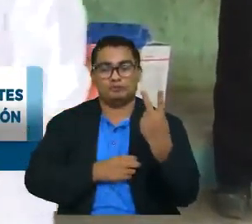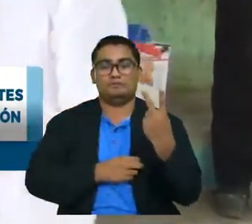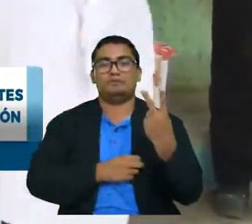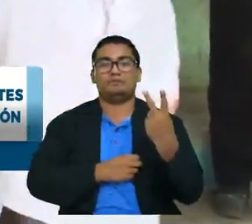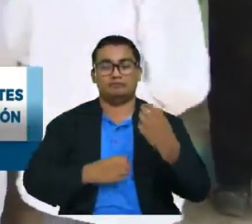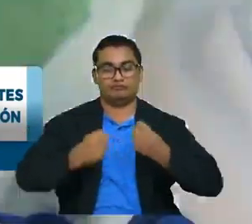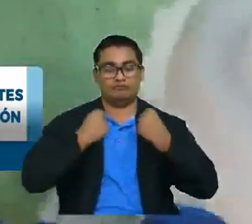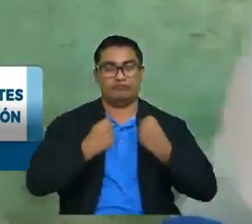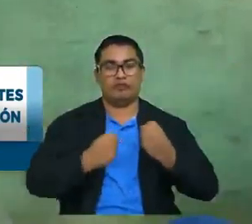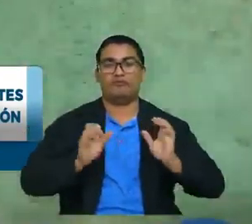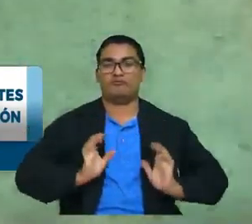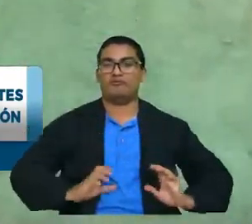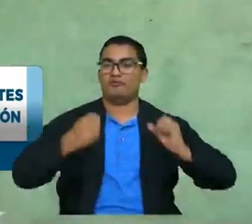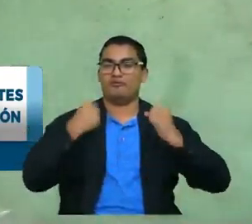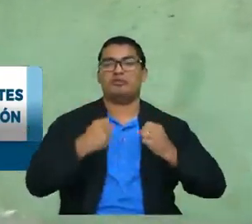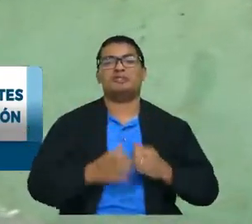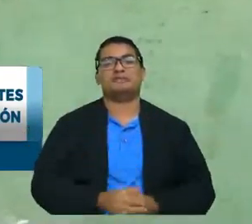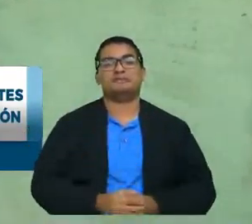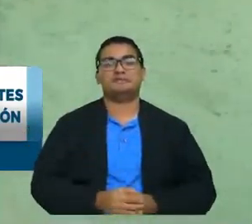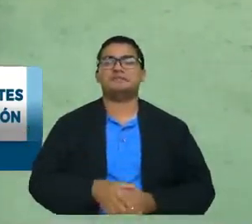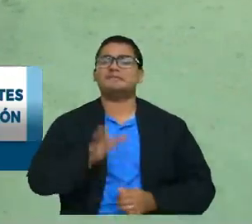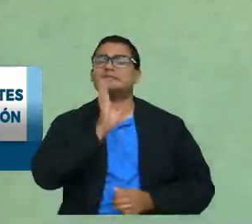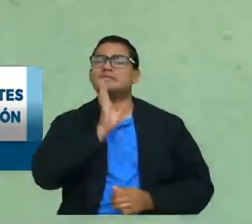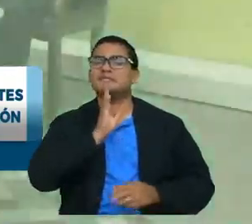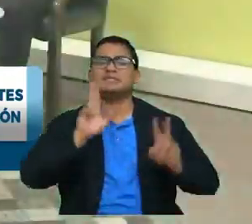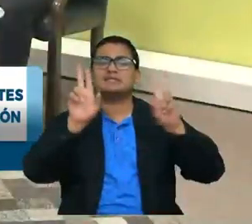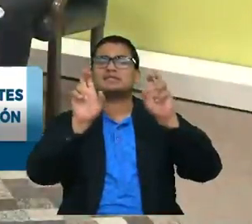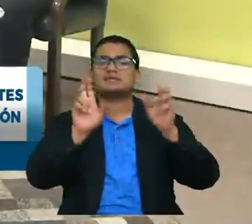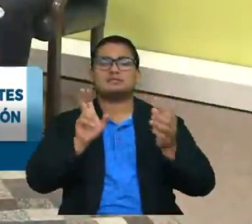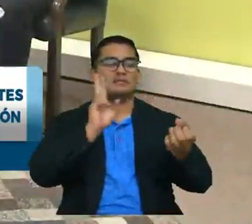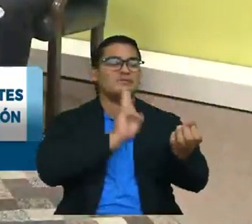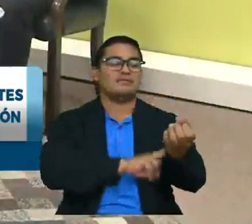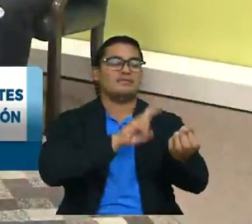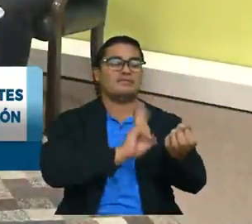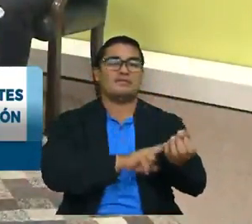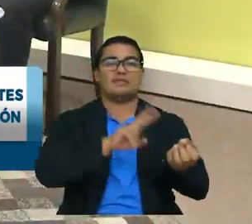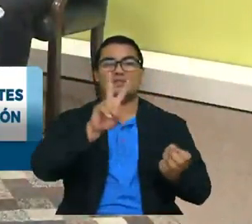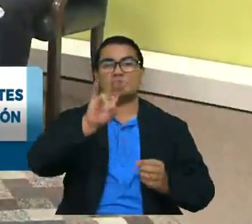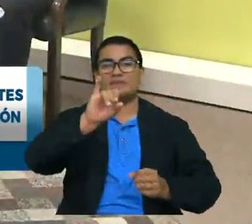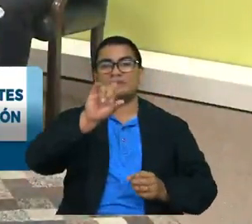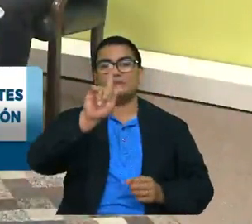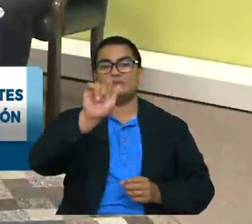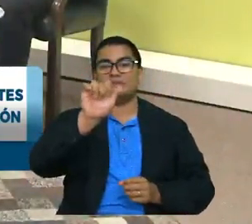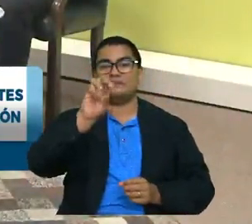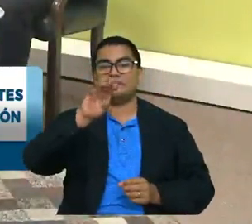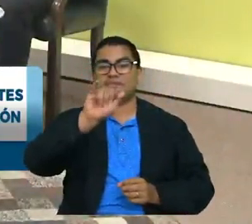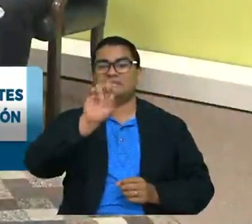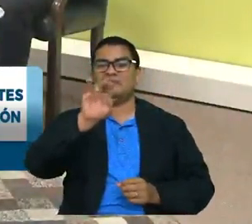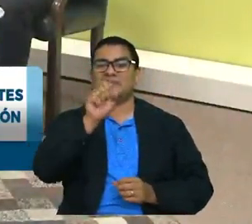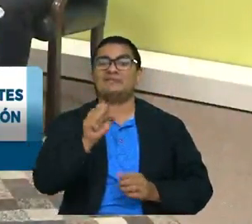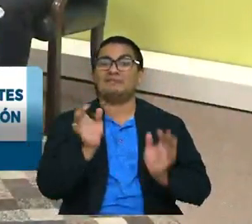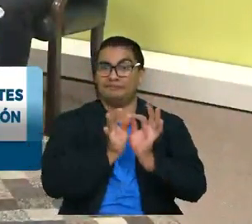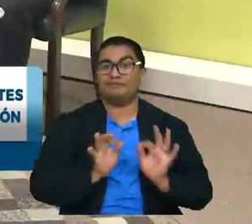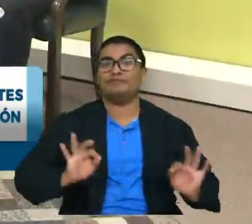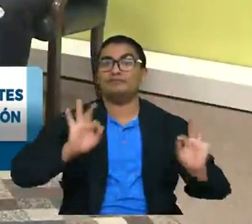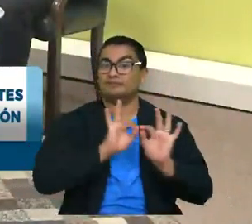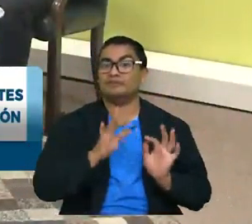enfermedades. Hablemos ahora de las vitaminas. ¿Cuándo es necesario, doctor, vitaminar a nuestros niños